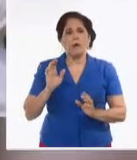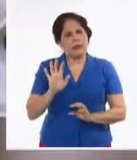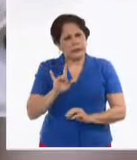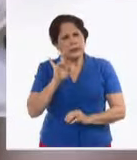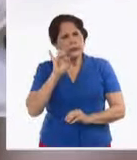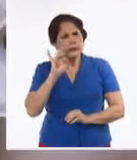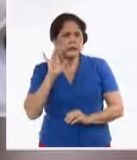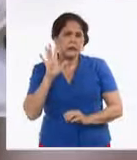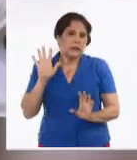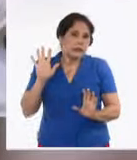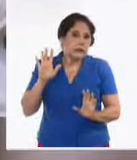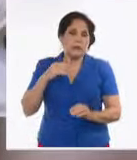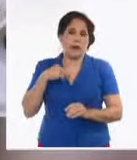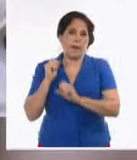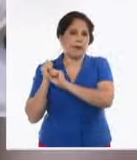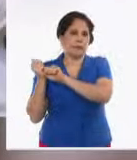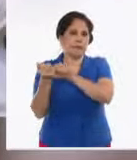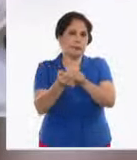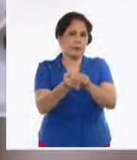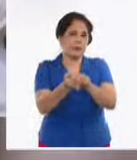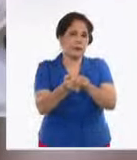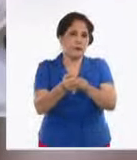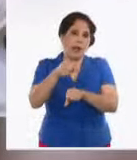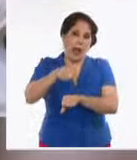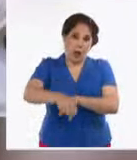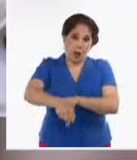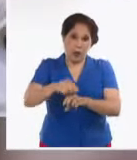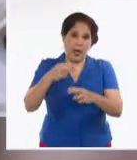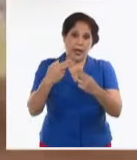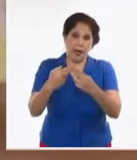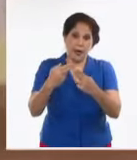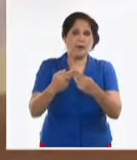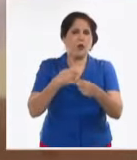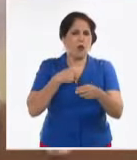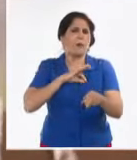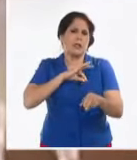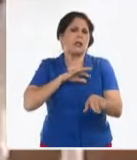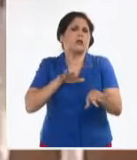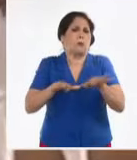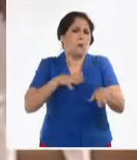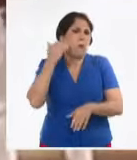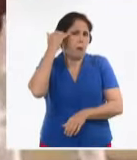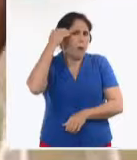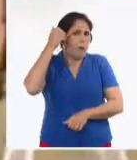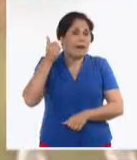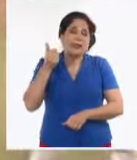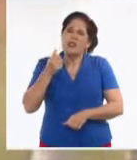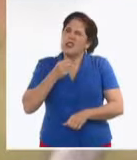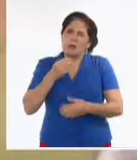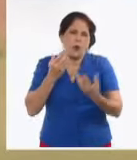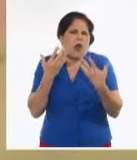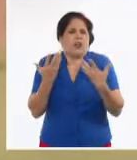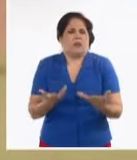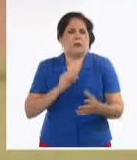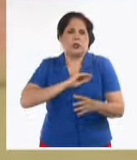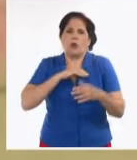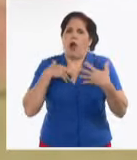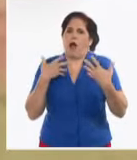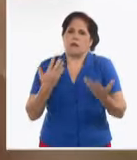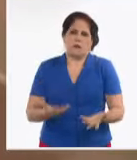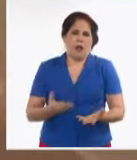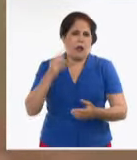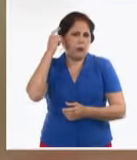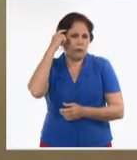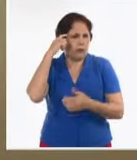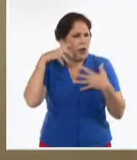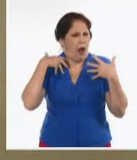puedo jugar esta serie. Yo estoy en plenitud de forma todavía, pero el problema es cansancio ya mental,